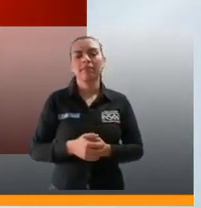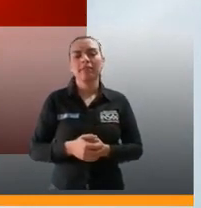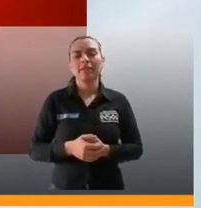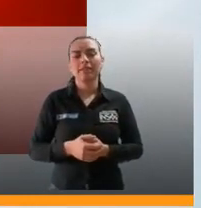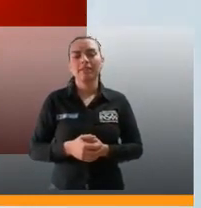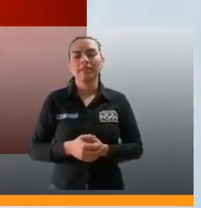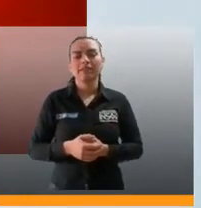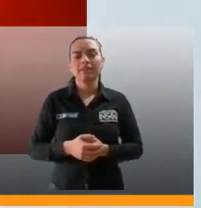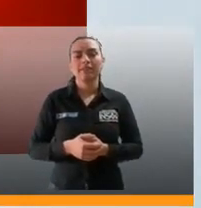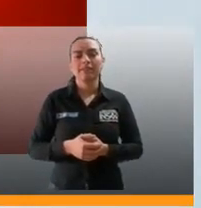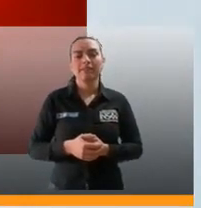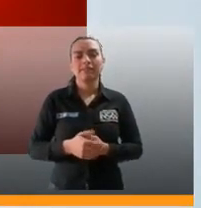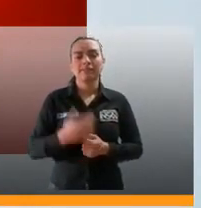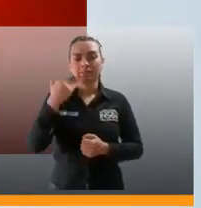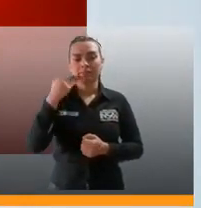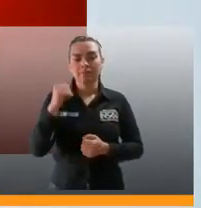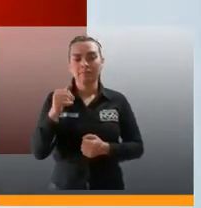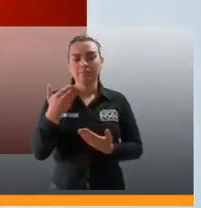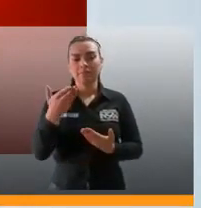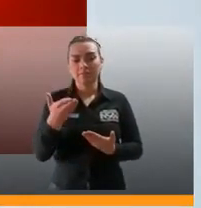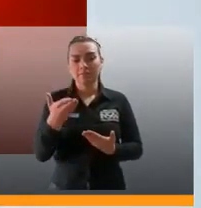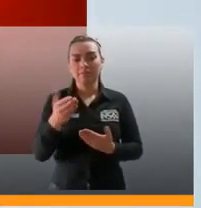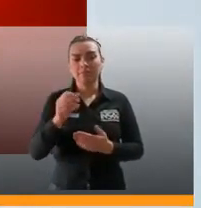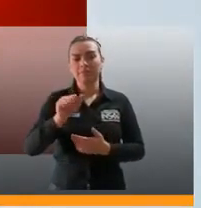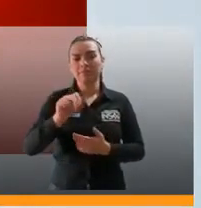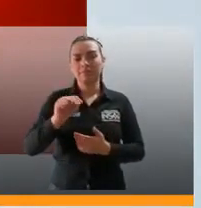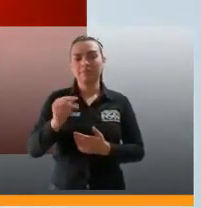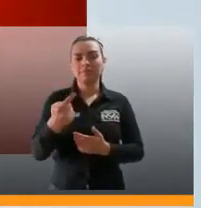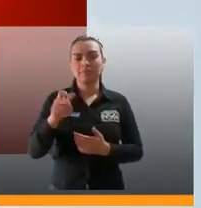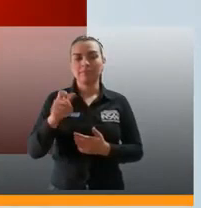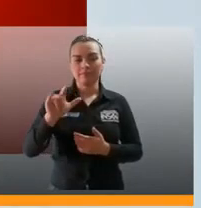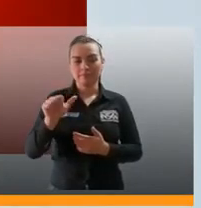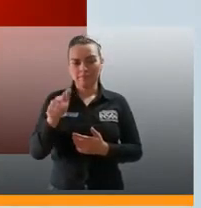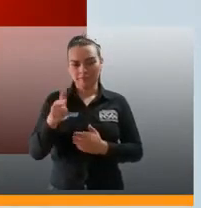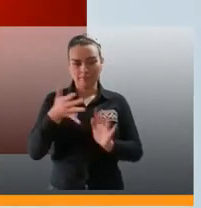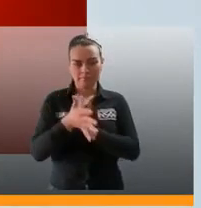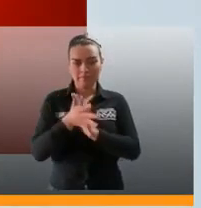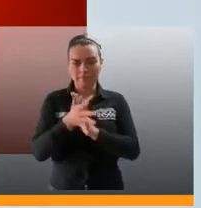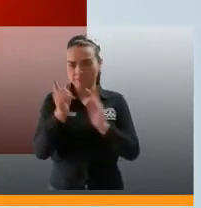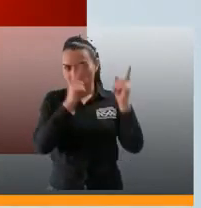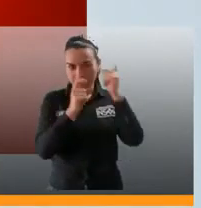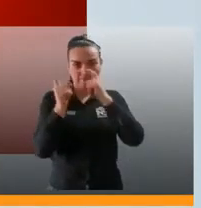con Mentimer, y nos colabora Ángela con la reflexión.